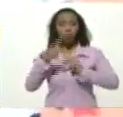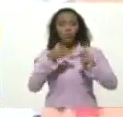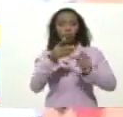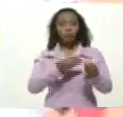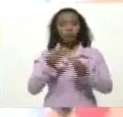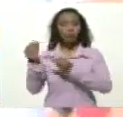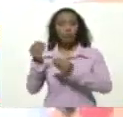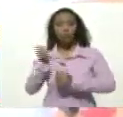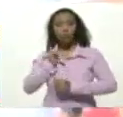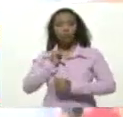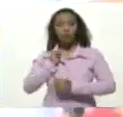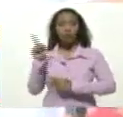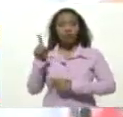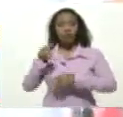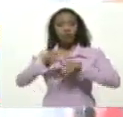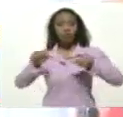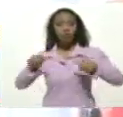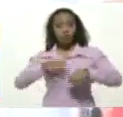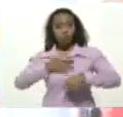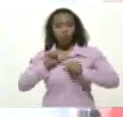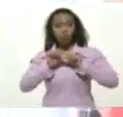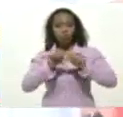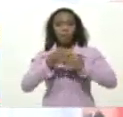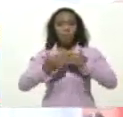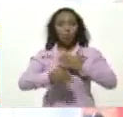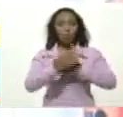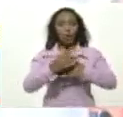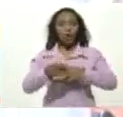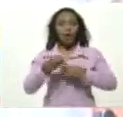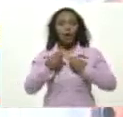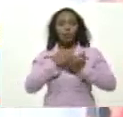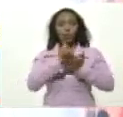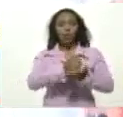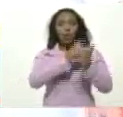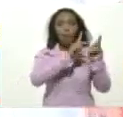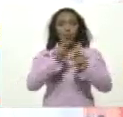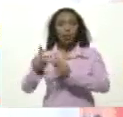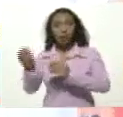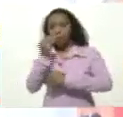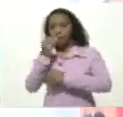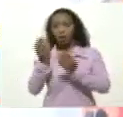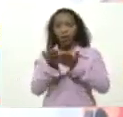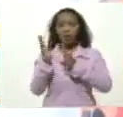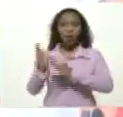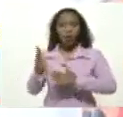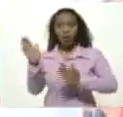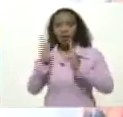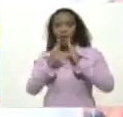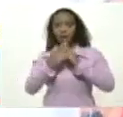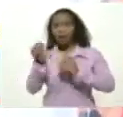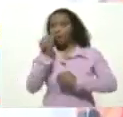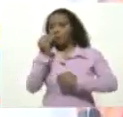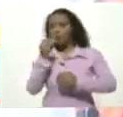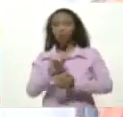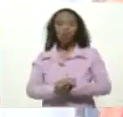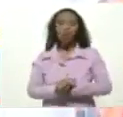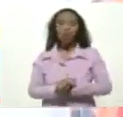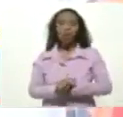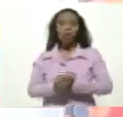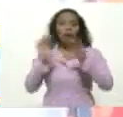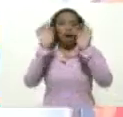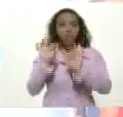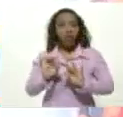por doquier en este territorio pueda seguir nutriendo el programa de alimentación escolar, las casas de alimentación, los